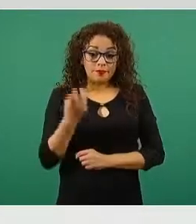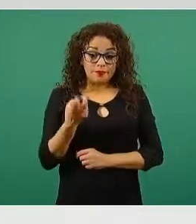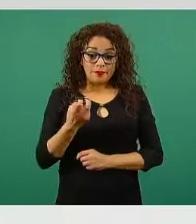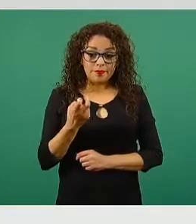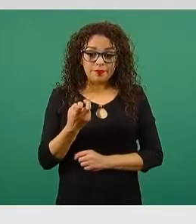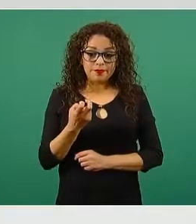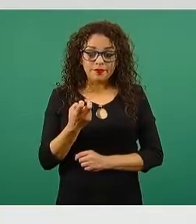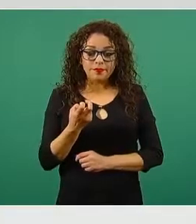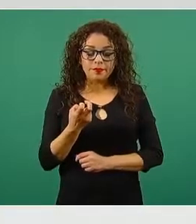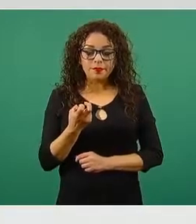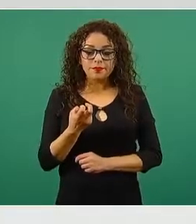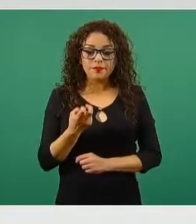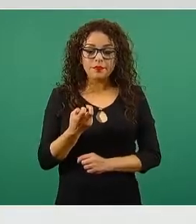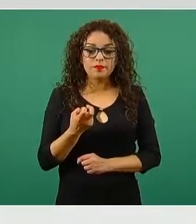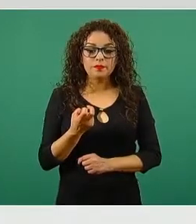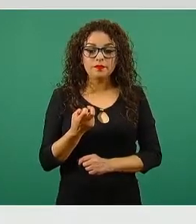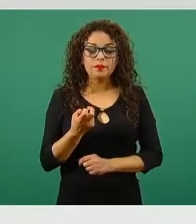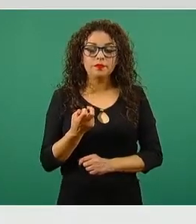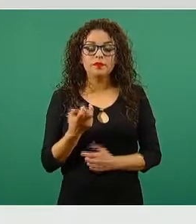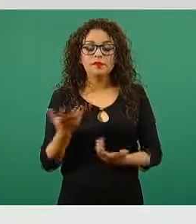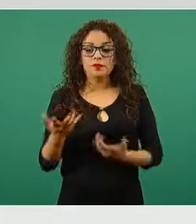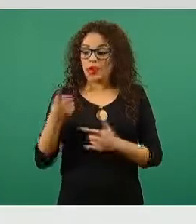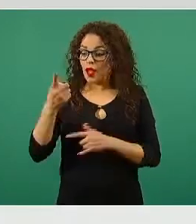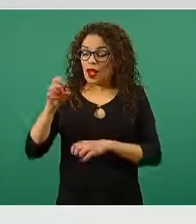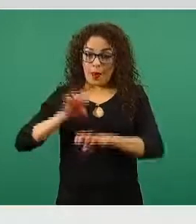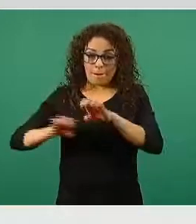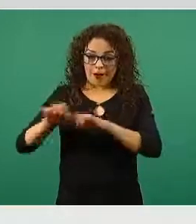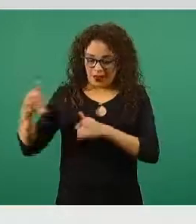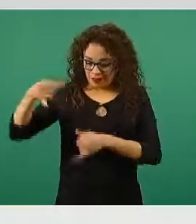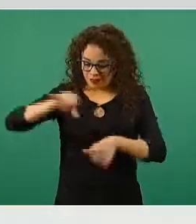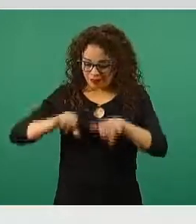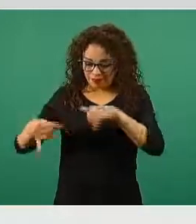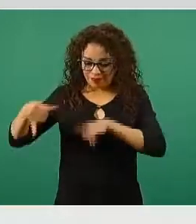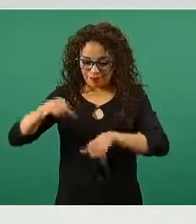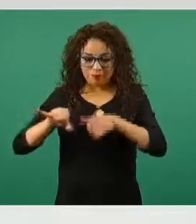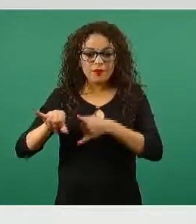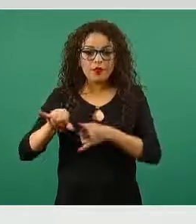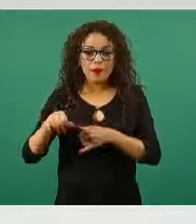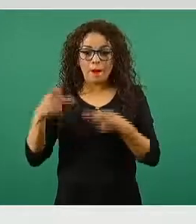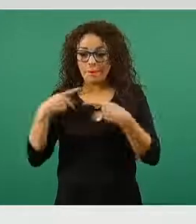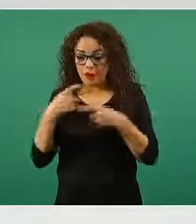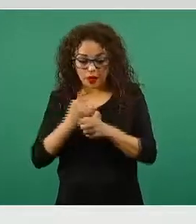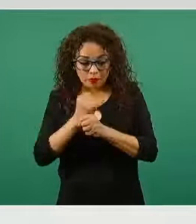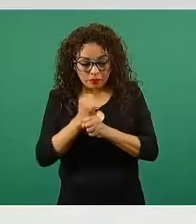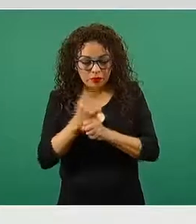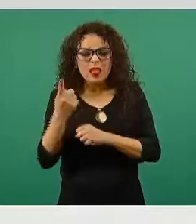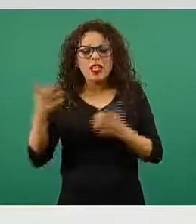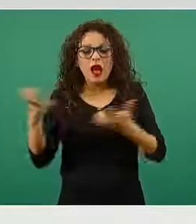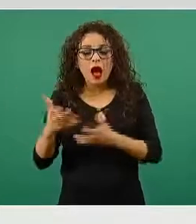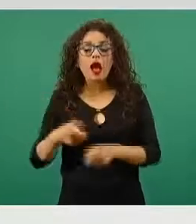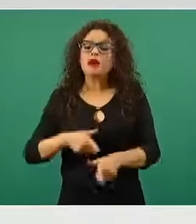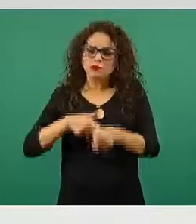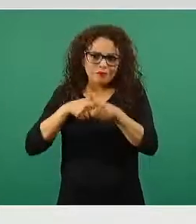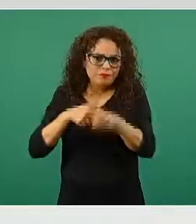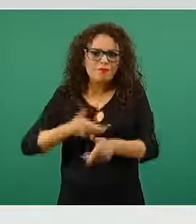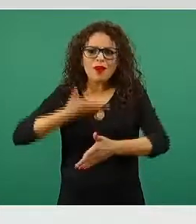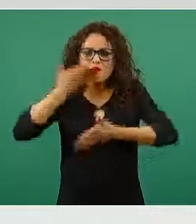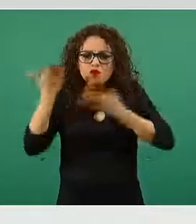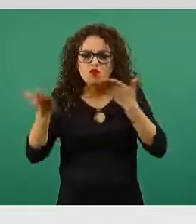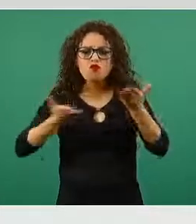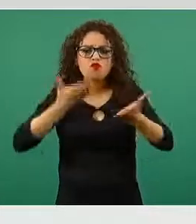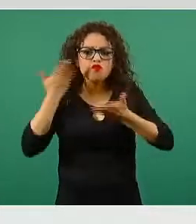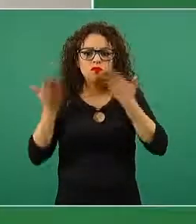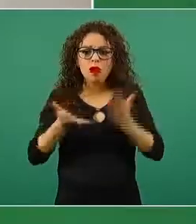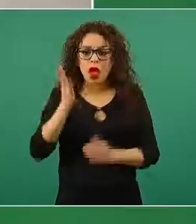lo que hacen los laboratorios con las personas investigadoras es seguir analizando la información que